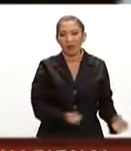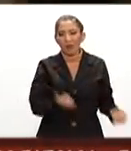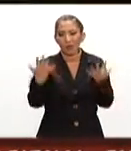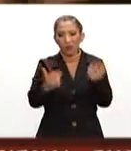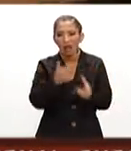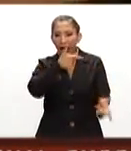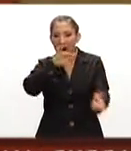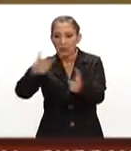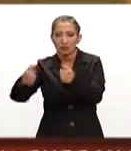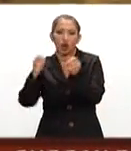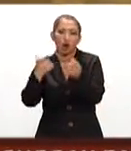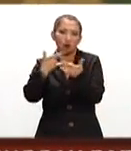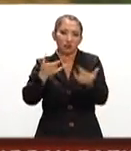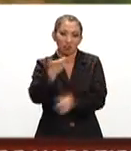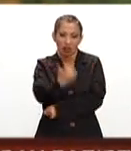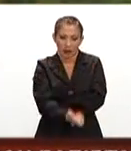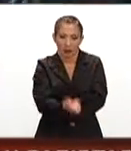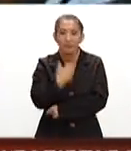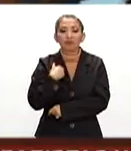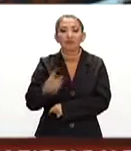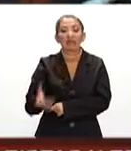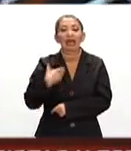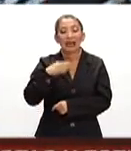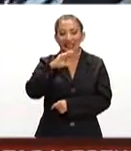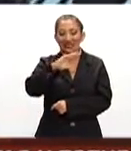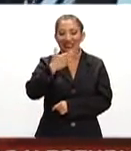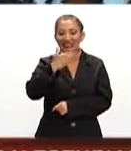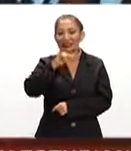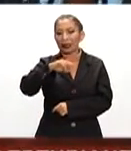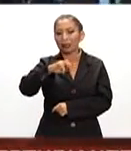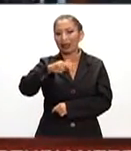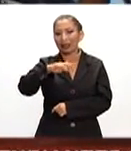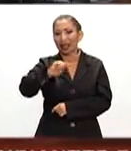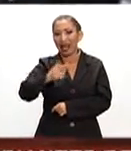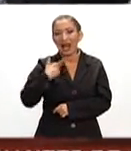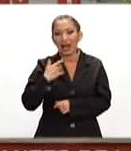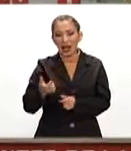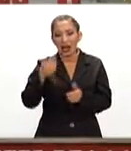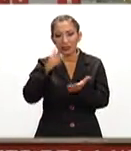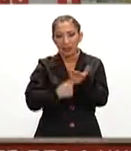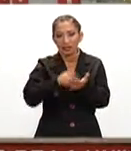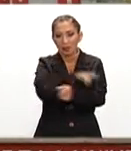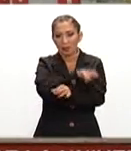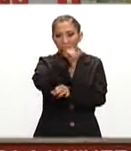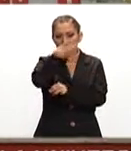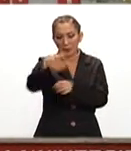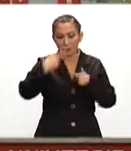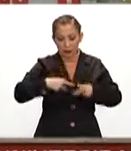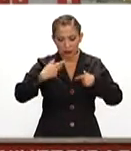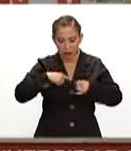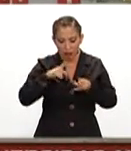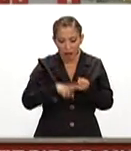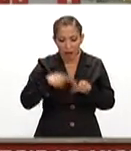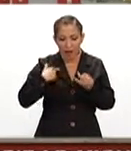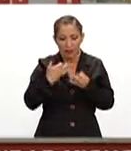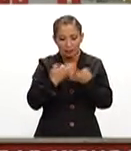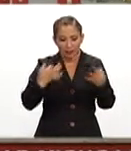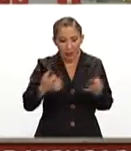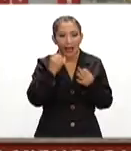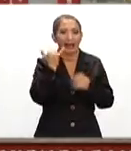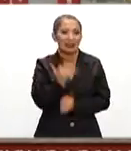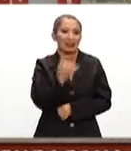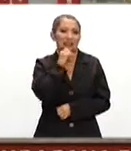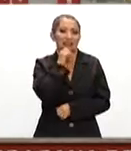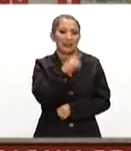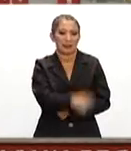de Armas y Divisas. El operativo Chimenea se aplicó en carga aérea, en pasajeros, terrestre, así